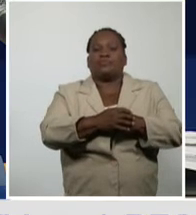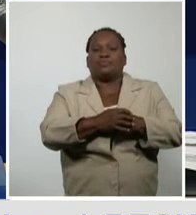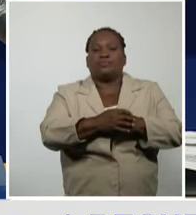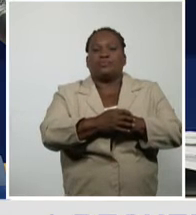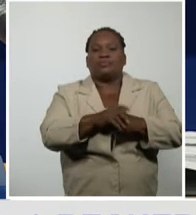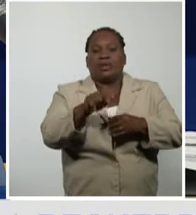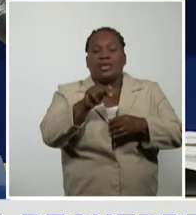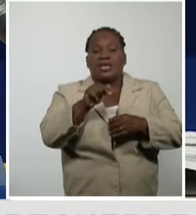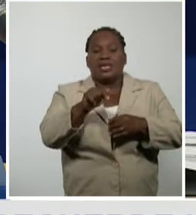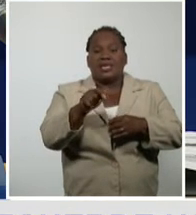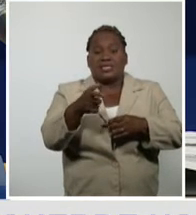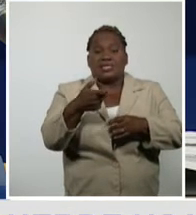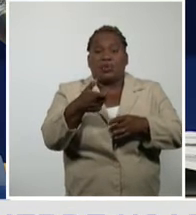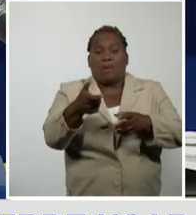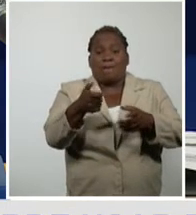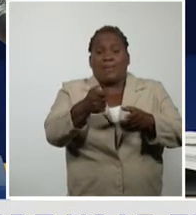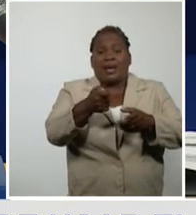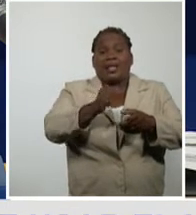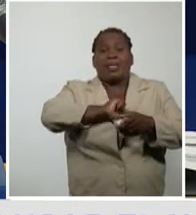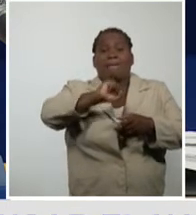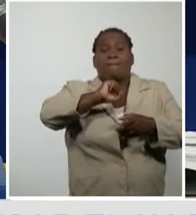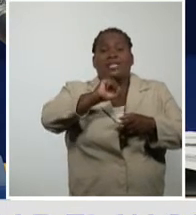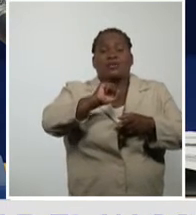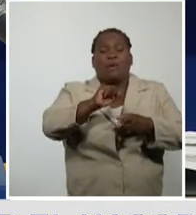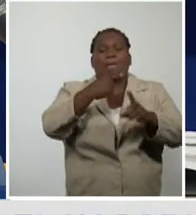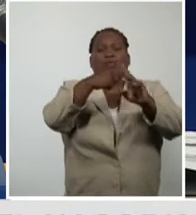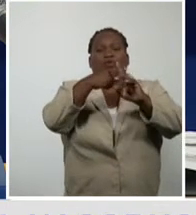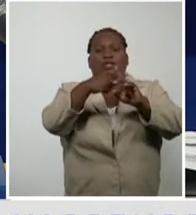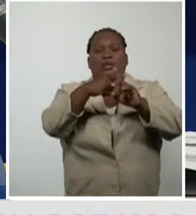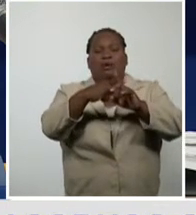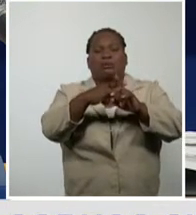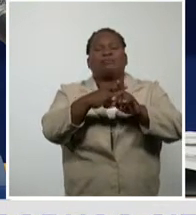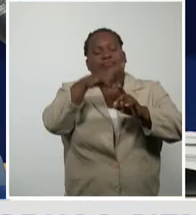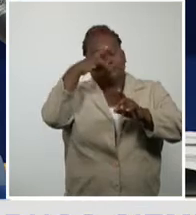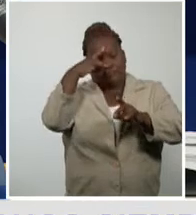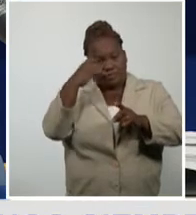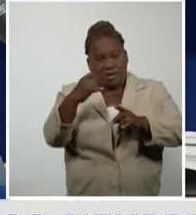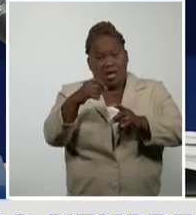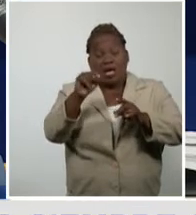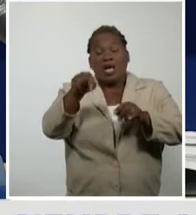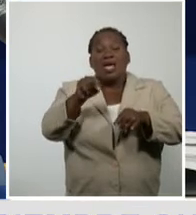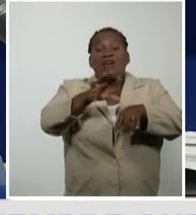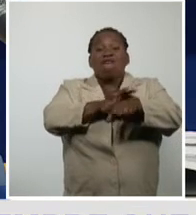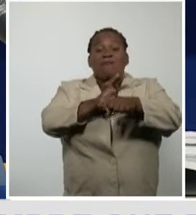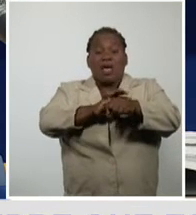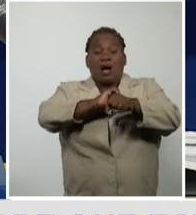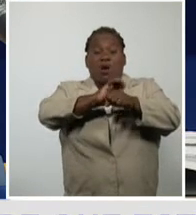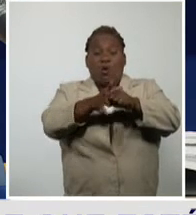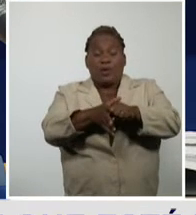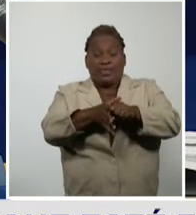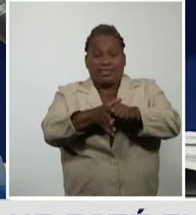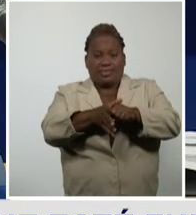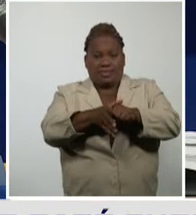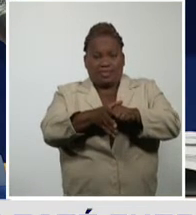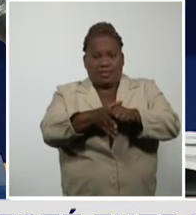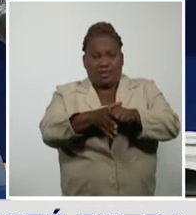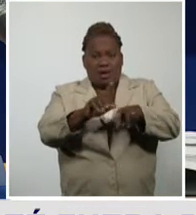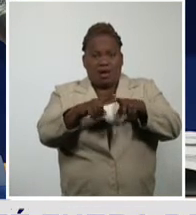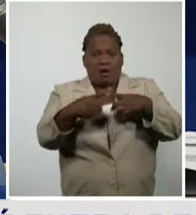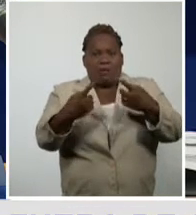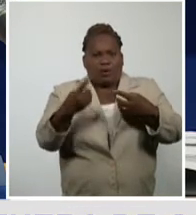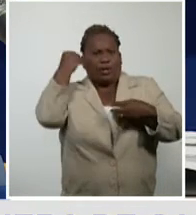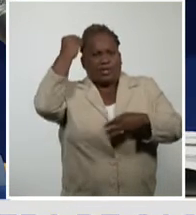estas máquinas de presión positiva, estas máquinas. Ahora, en COVID, ¿por qué se pensó y por